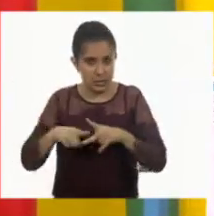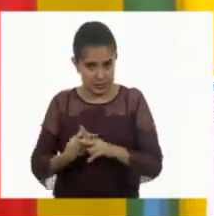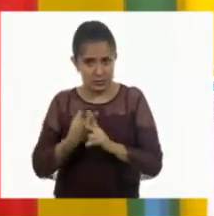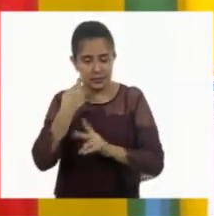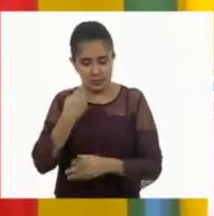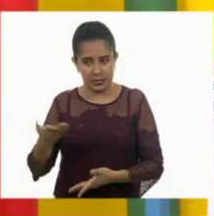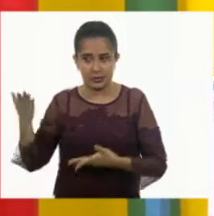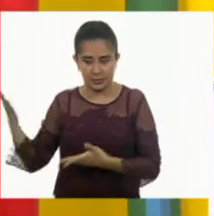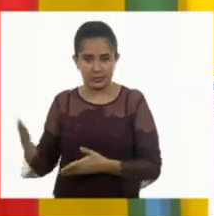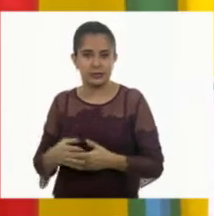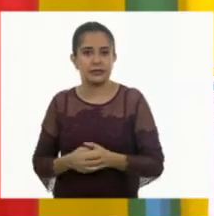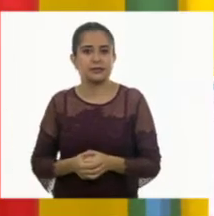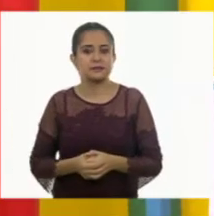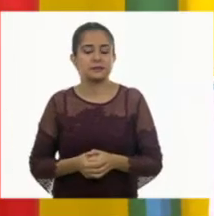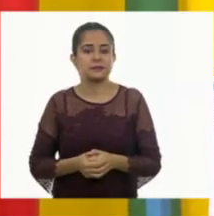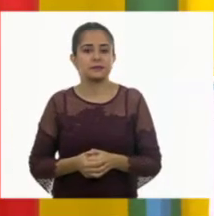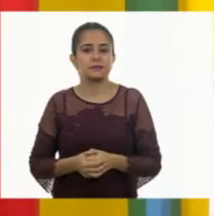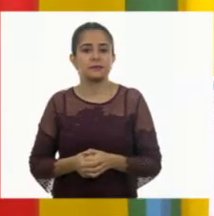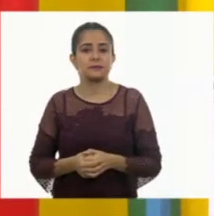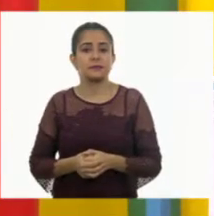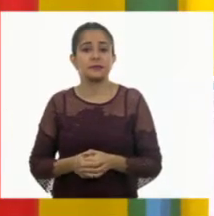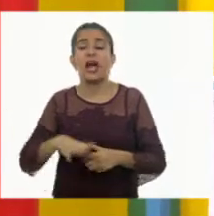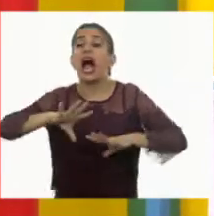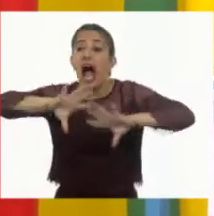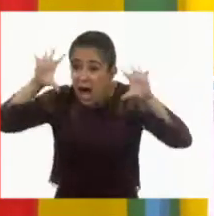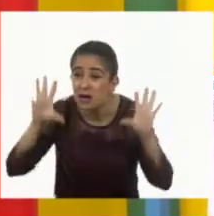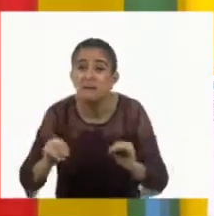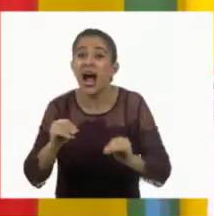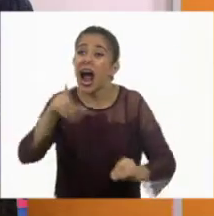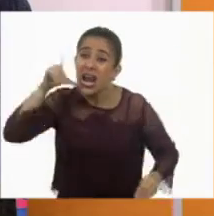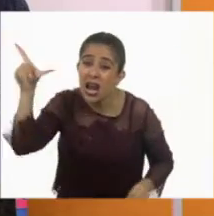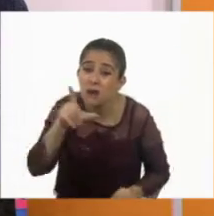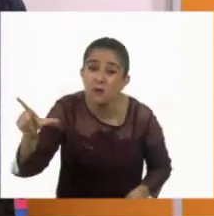¿sí? Es, apaga la luz.